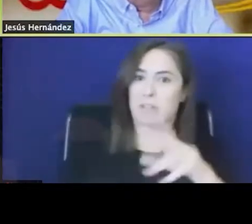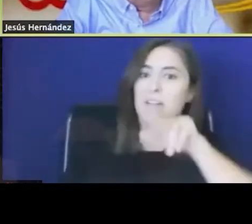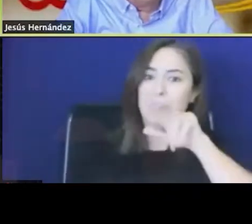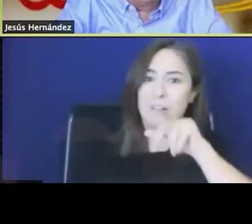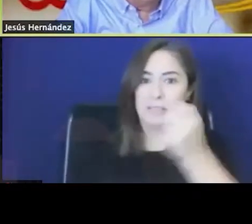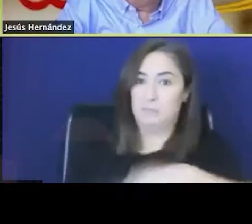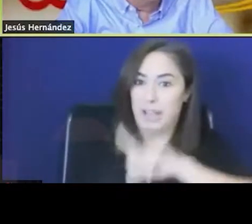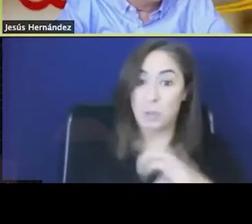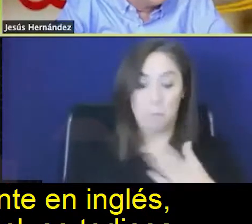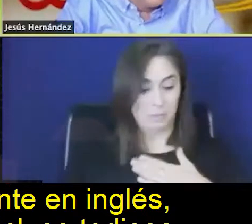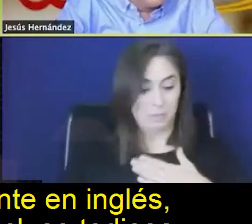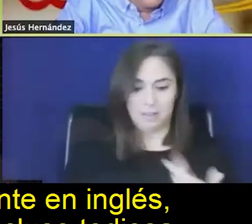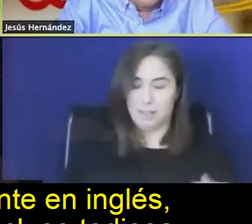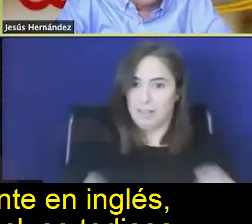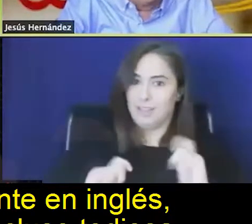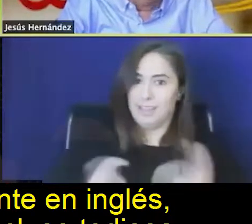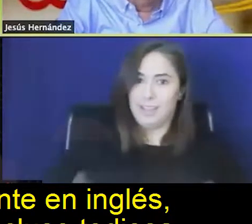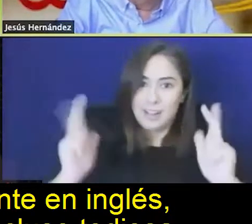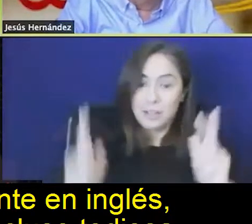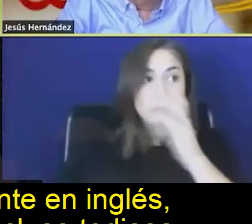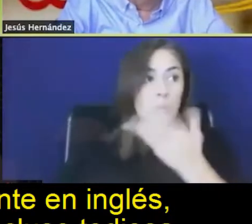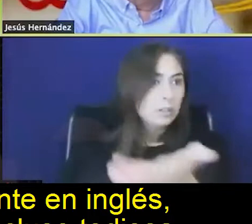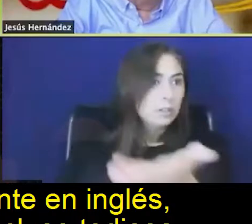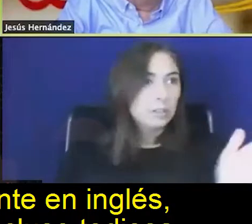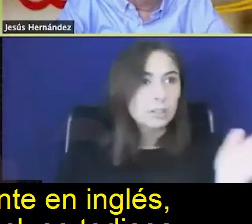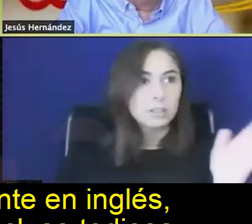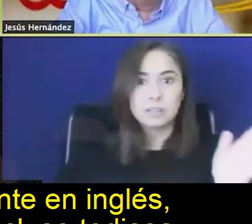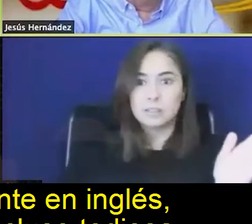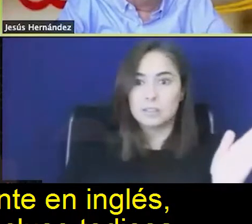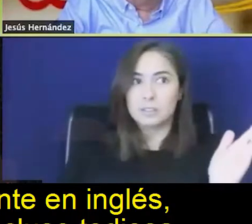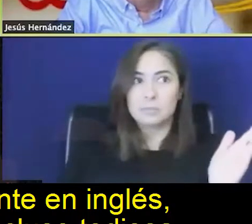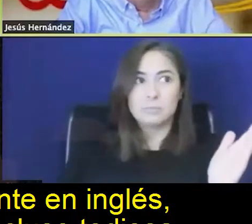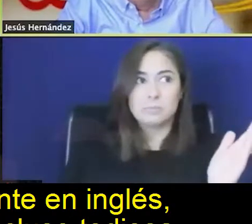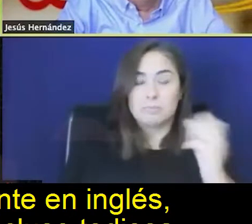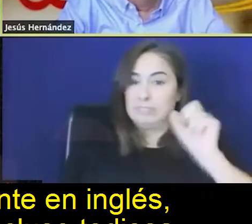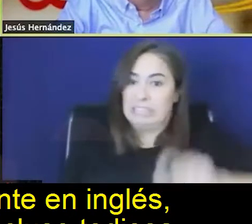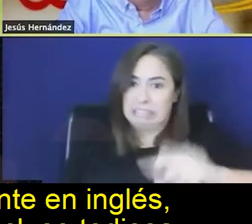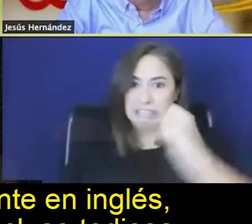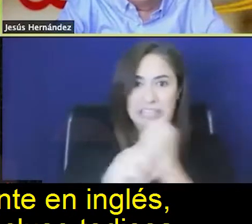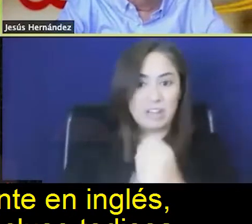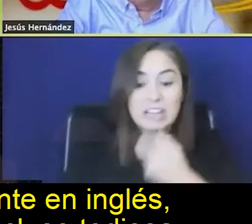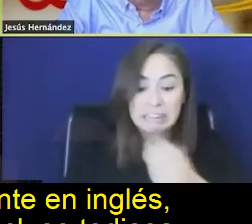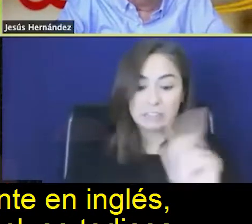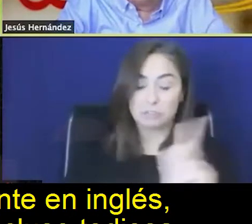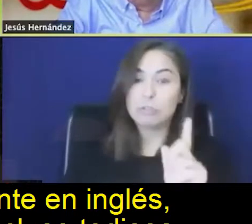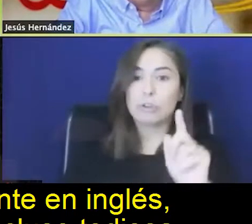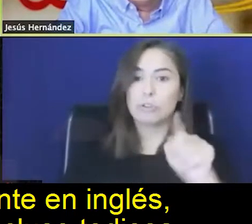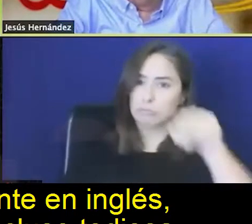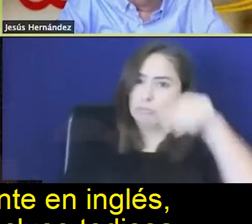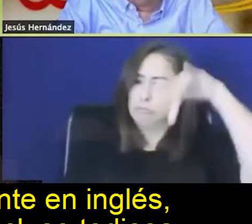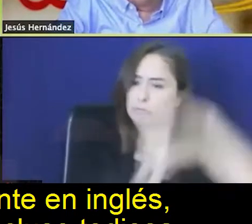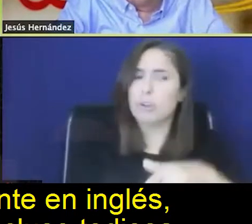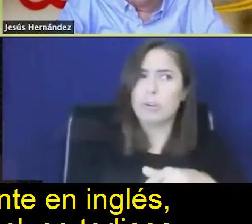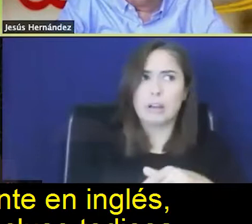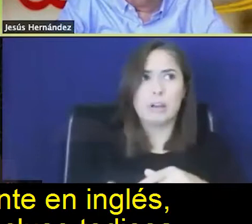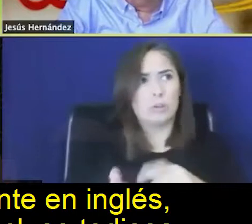liberación, porque para aquellos que no trabajamos habitualmente en inglés, el tener que estar en una reunión